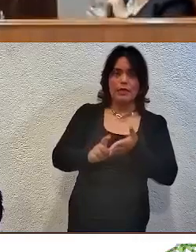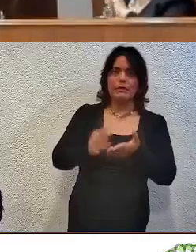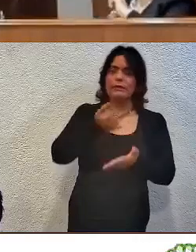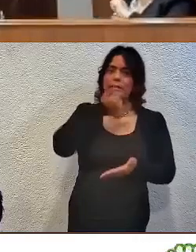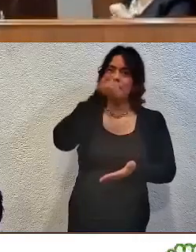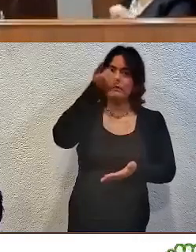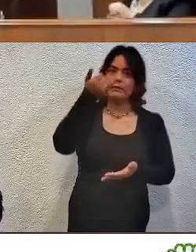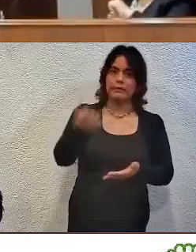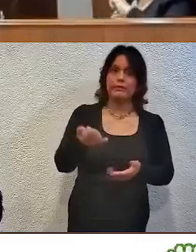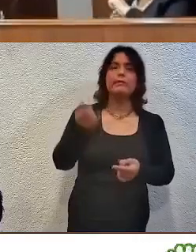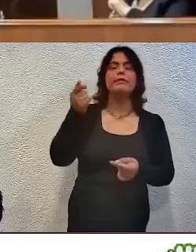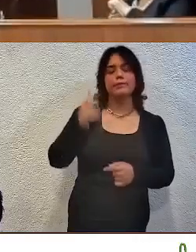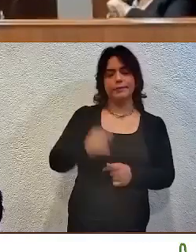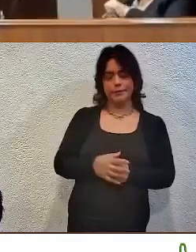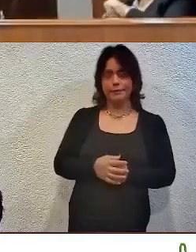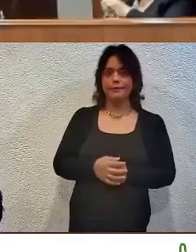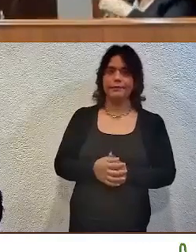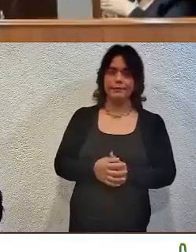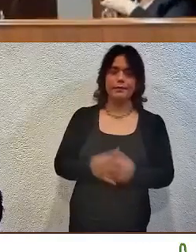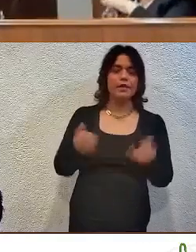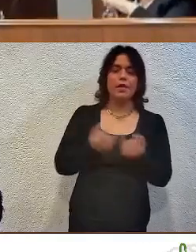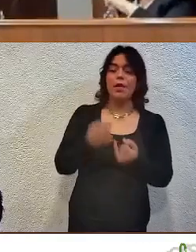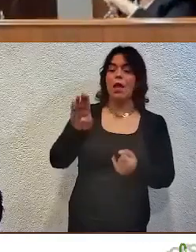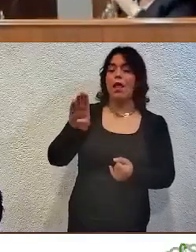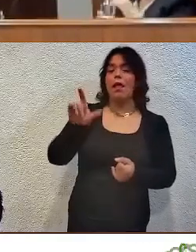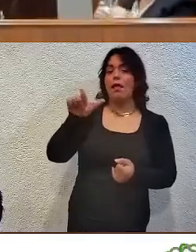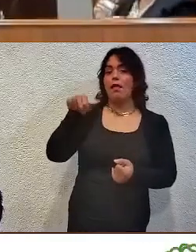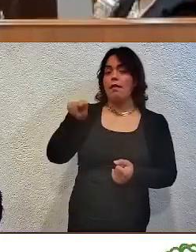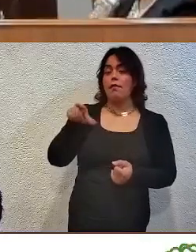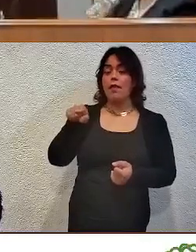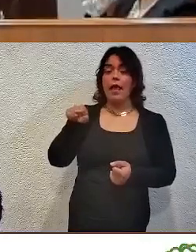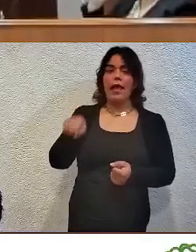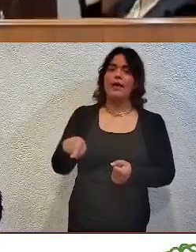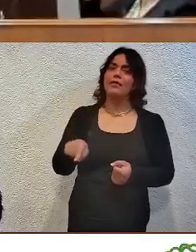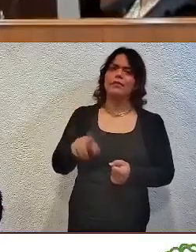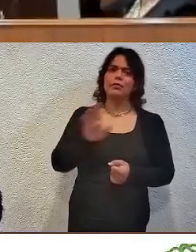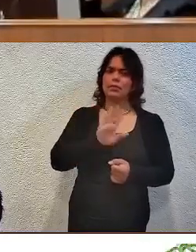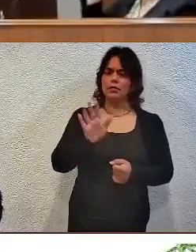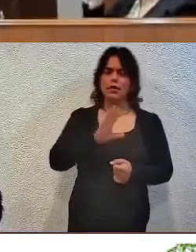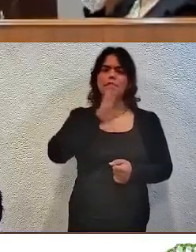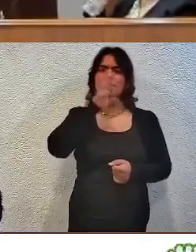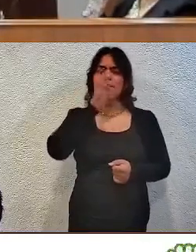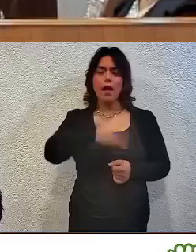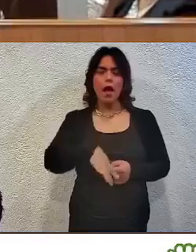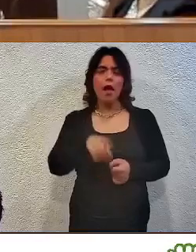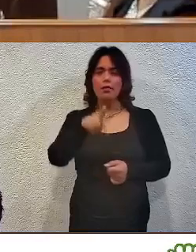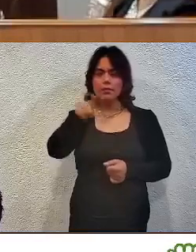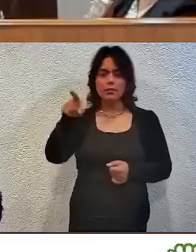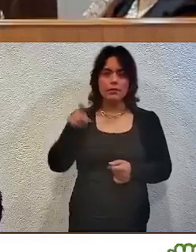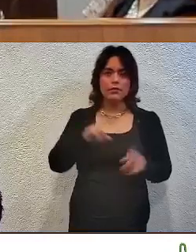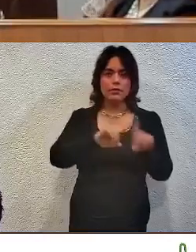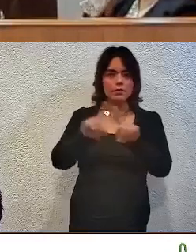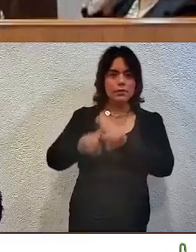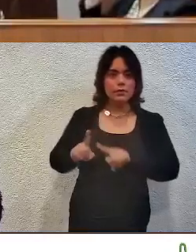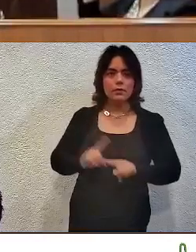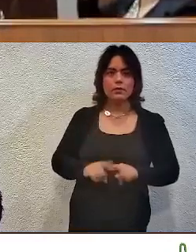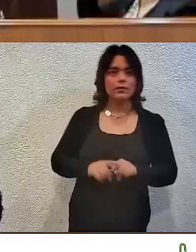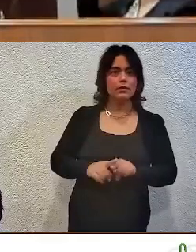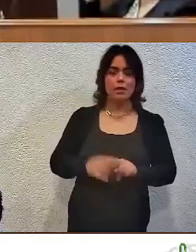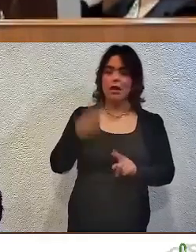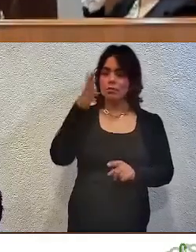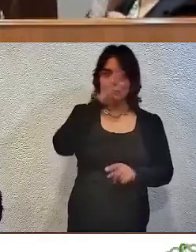Brisa también se inconformó alegando que el procedimiento de remoción fue mal instaurado, que la resolución era